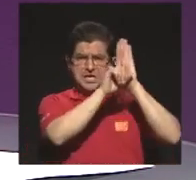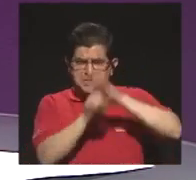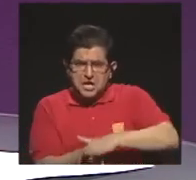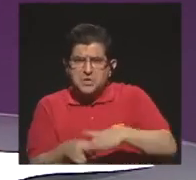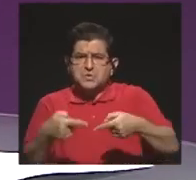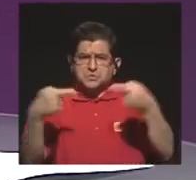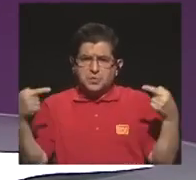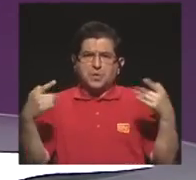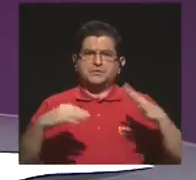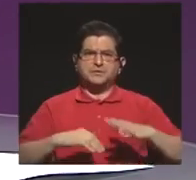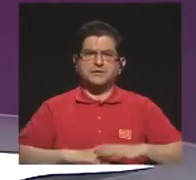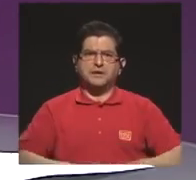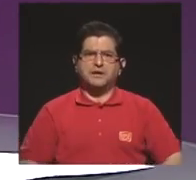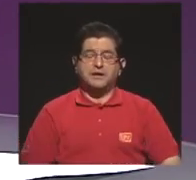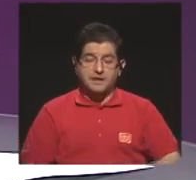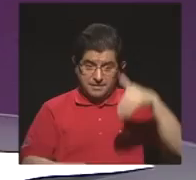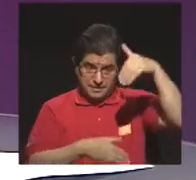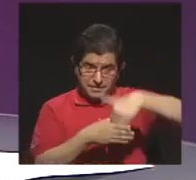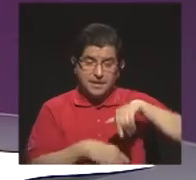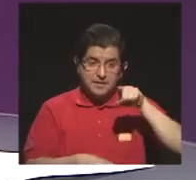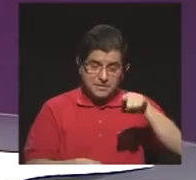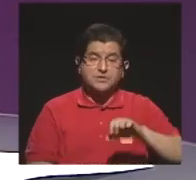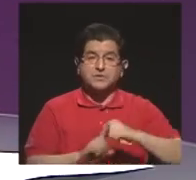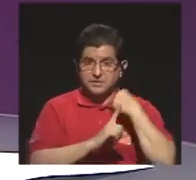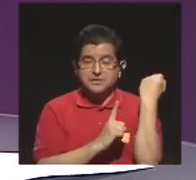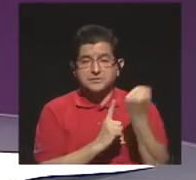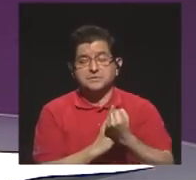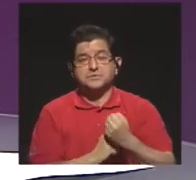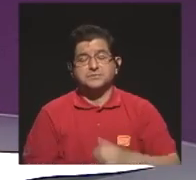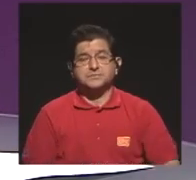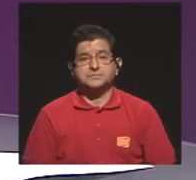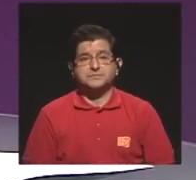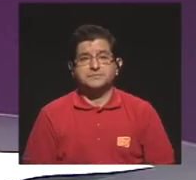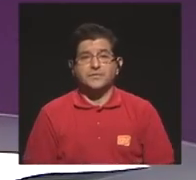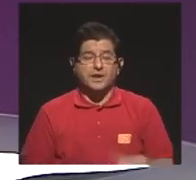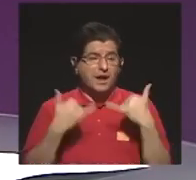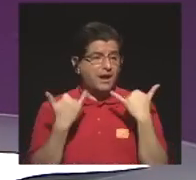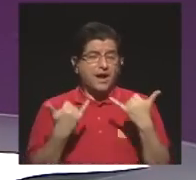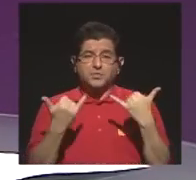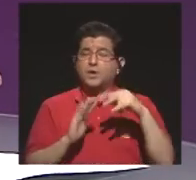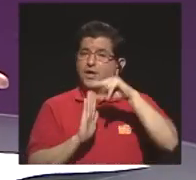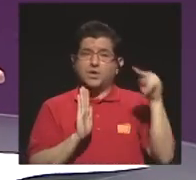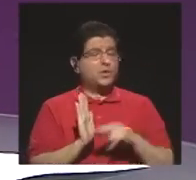acosadas, ¿verdad?, dentro de estas fórmulas. En este momento no hay una